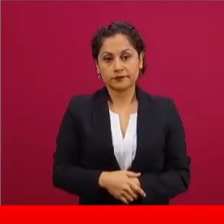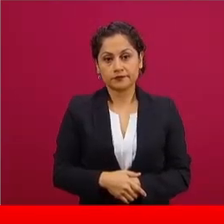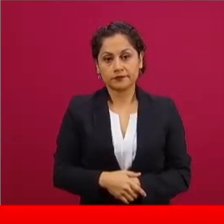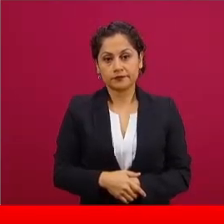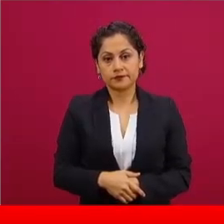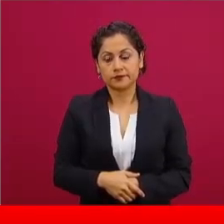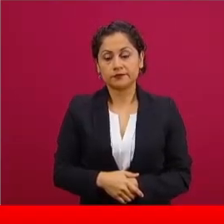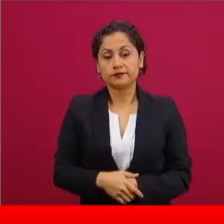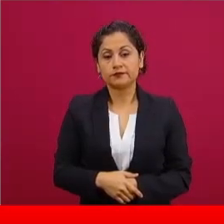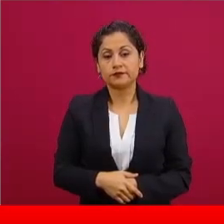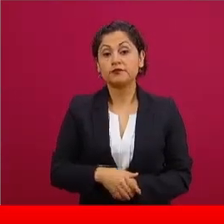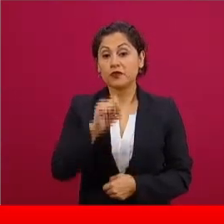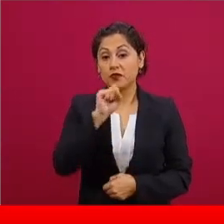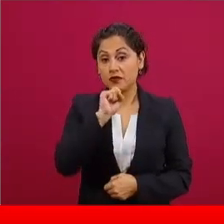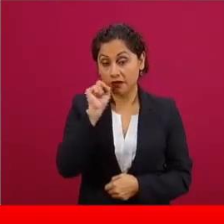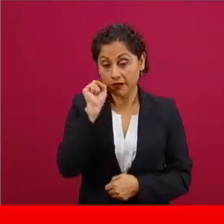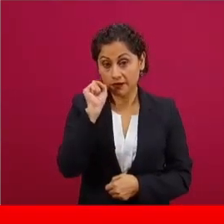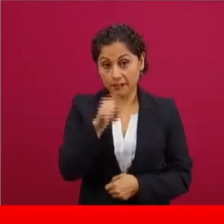otorgarán